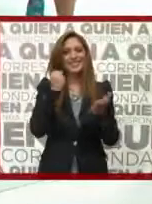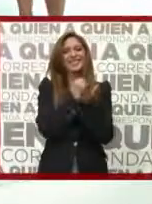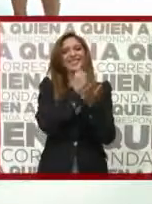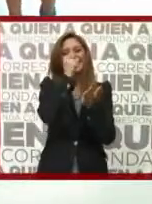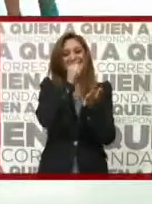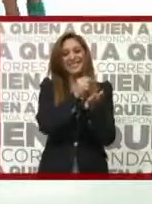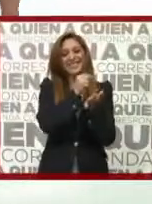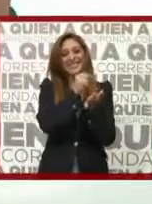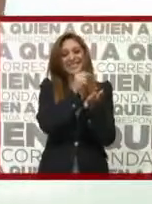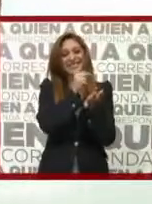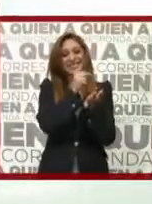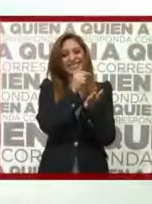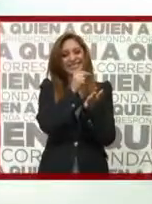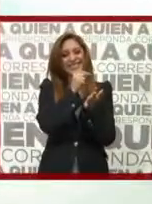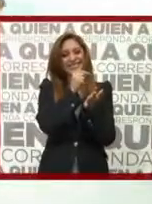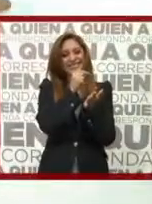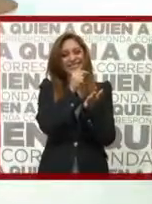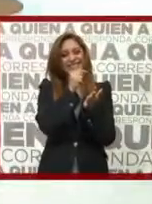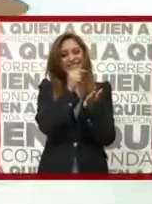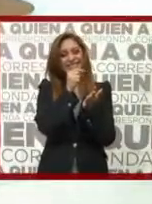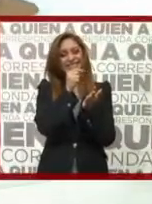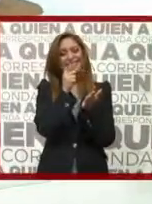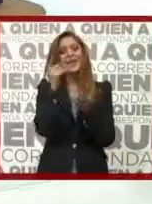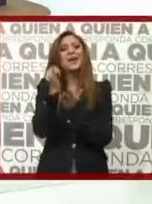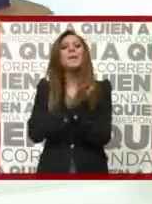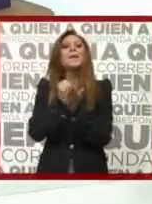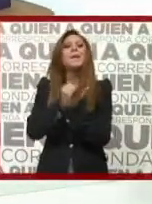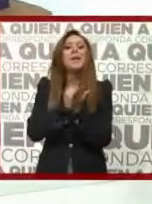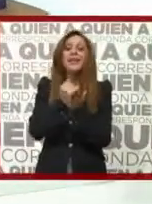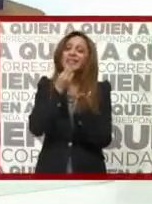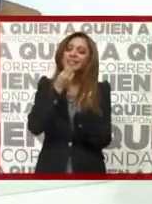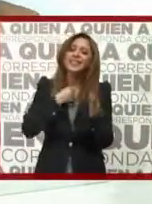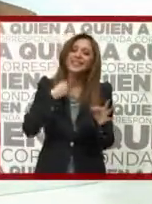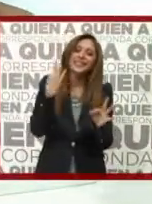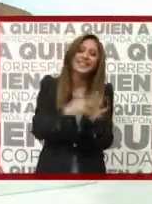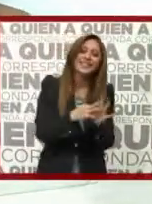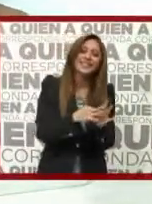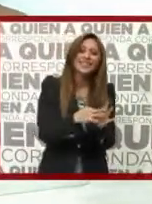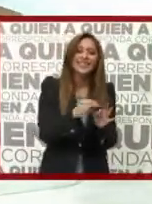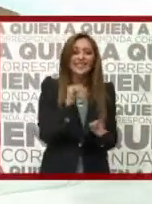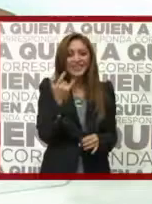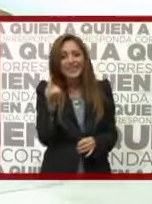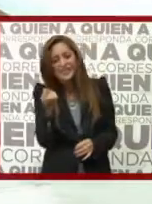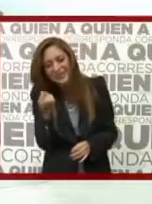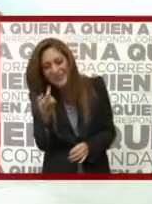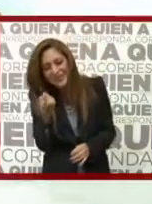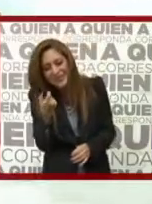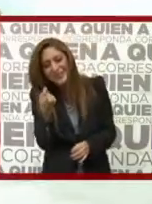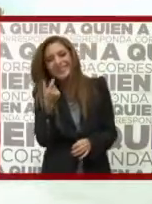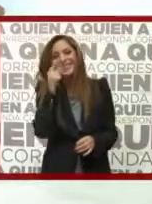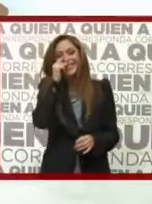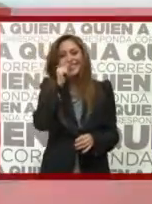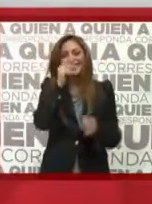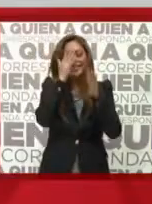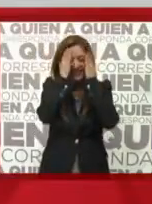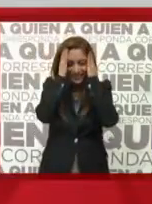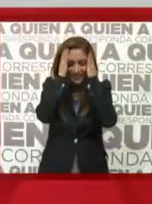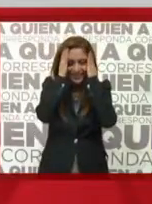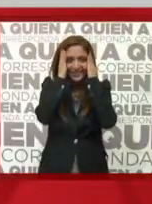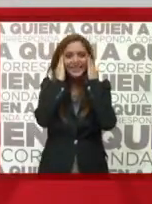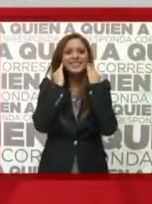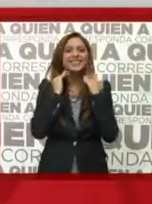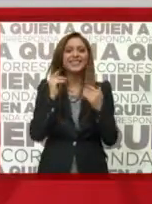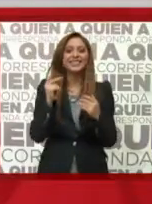¡Ay, casi! ¿Para qué apuestas lo que no vas a cumplir? ¡Casi! Pero además, empezando el